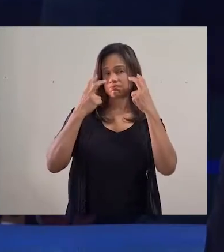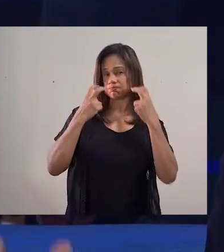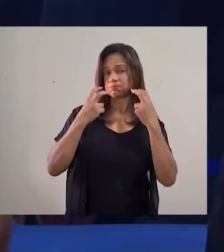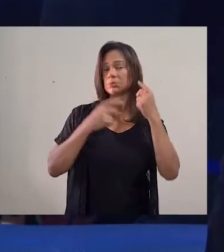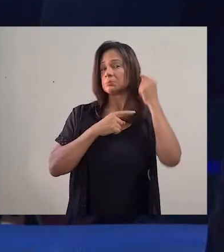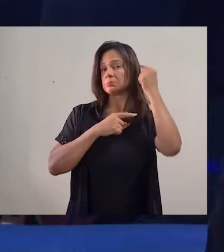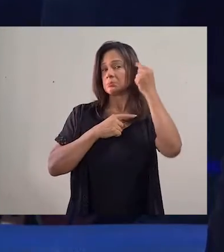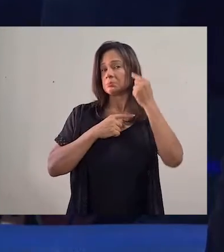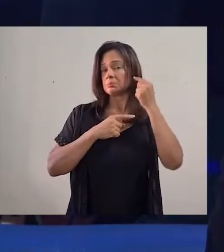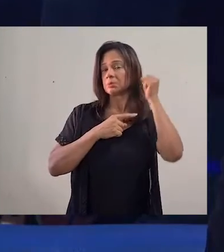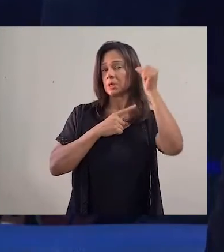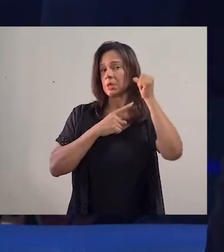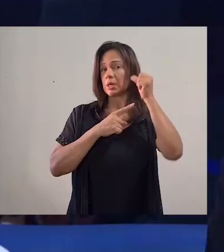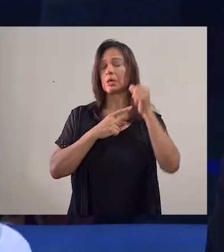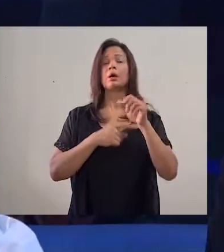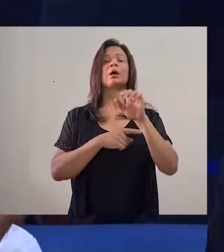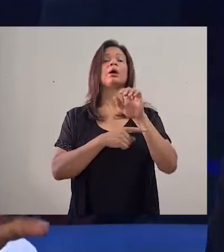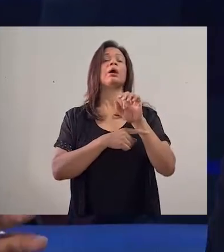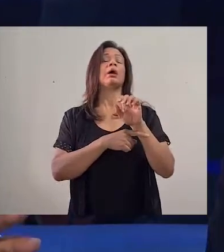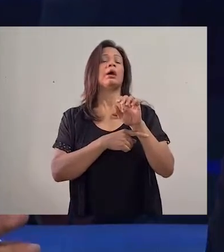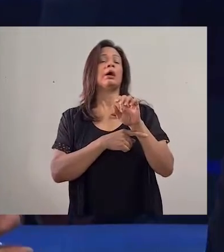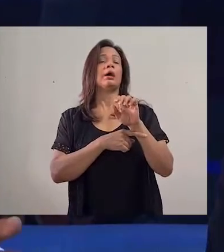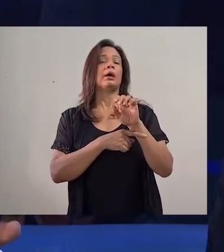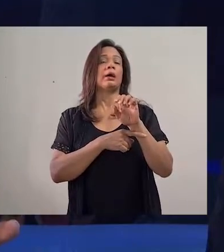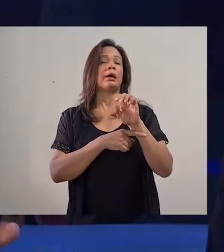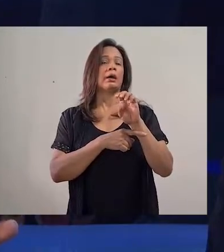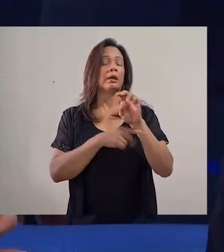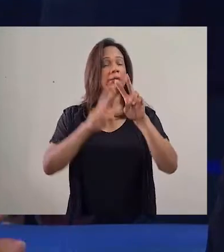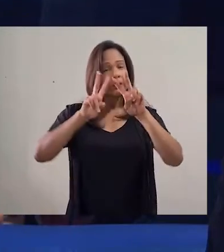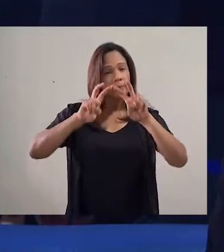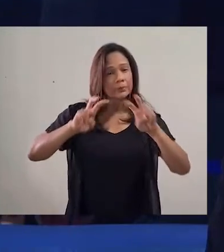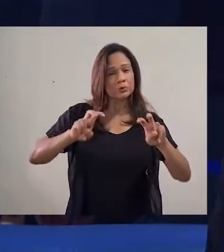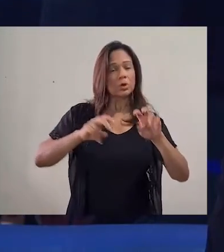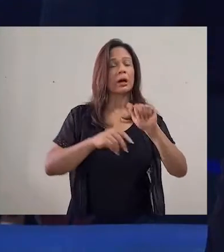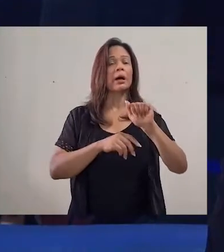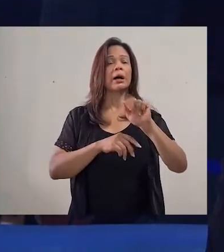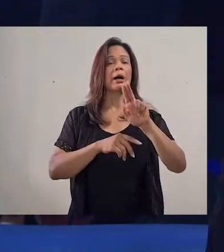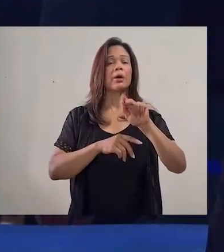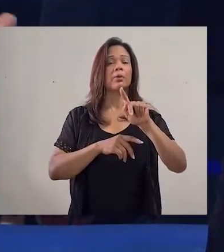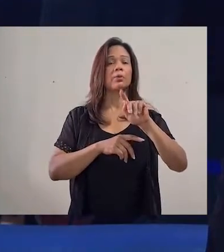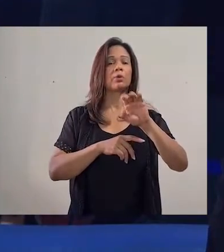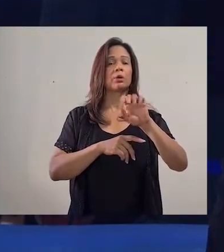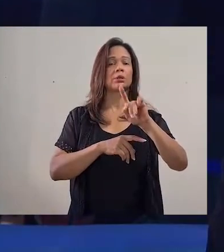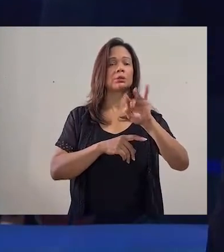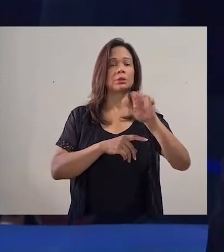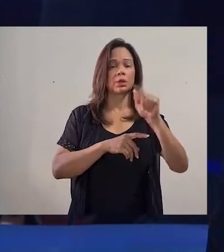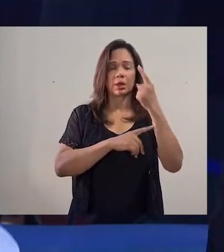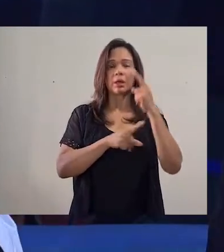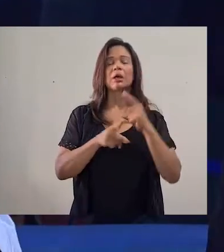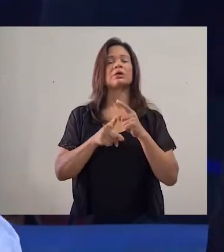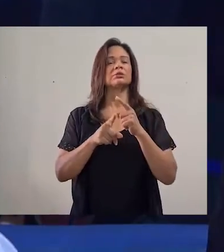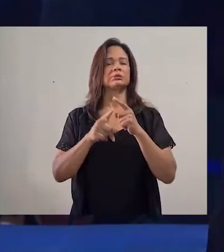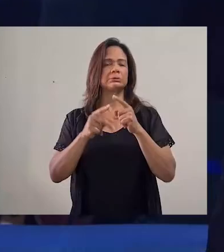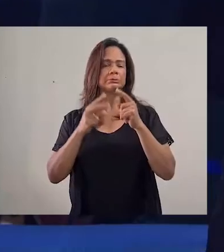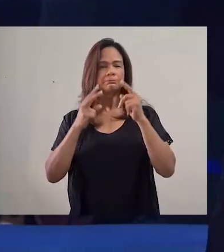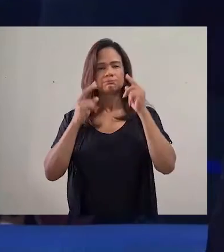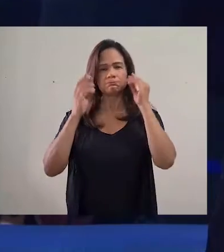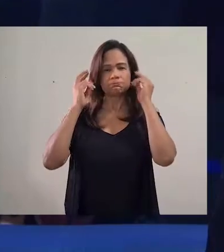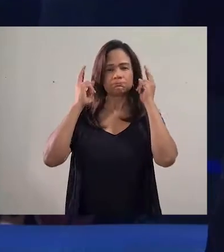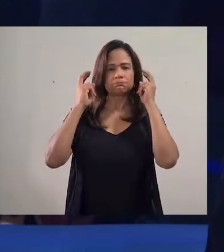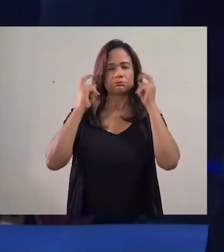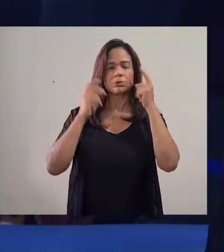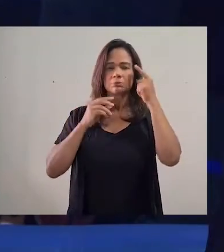auditivo, que significa, hay un aparatito que se llama emisiones autoacústicas, menos de 5 minutos, con un par